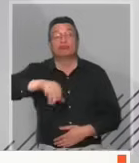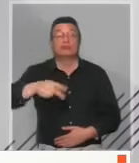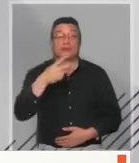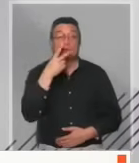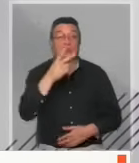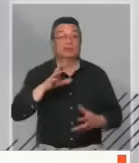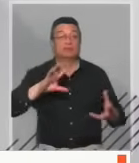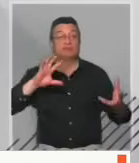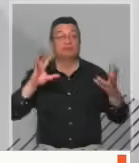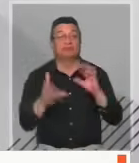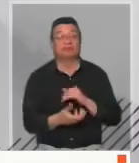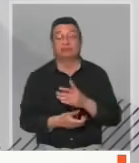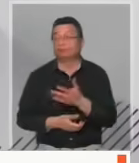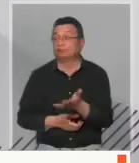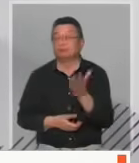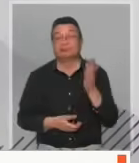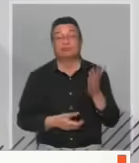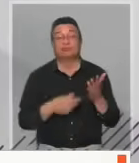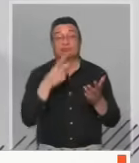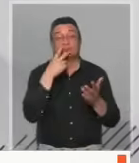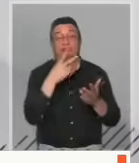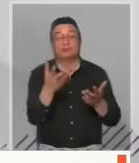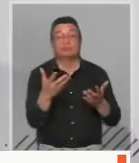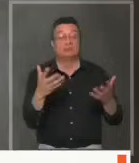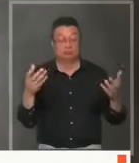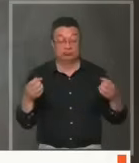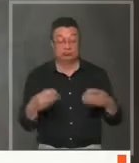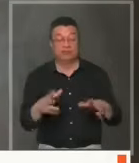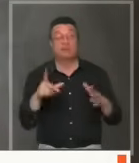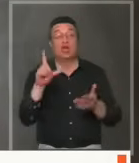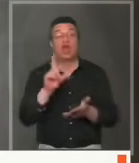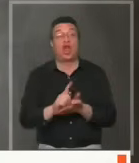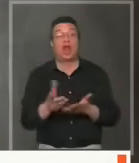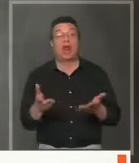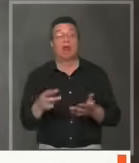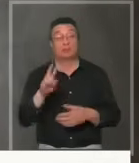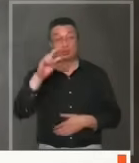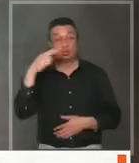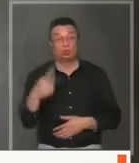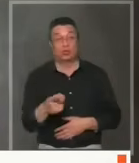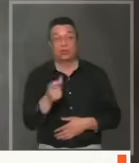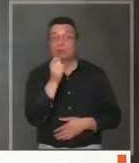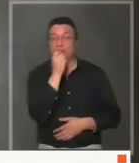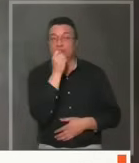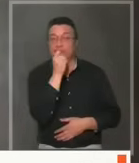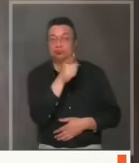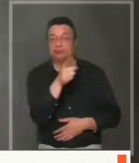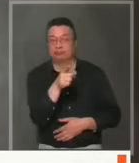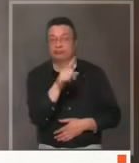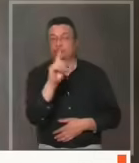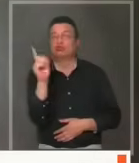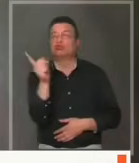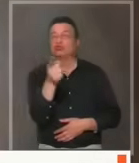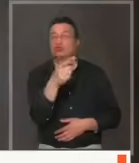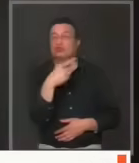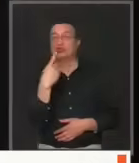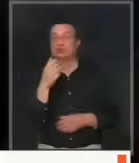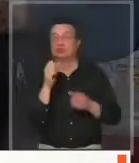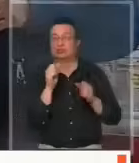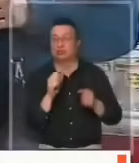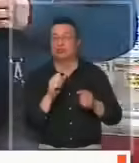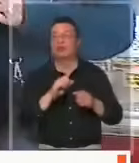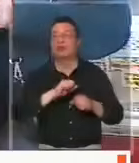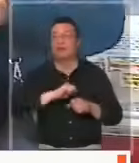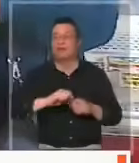hicieron. Miren acá cómo nos dejaron el local. Los dueños acusan que hay algo que todo lo podría haber